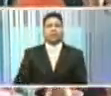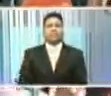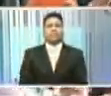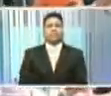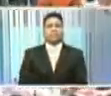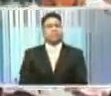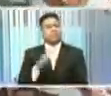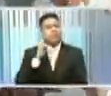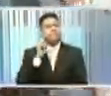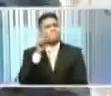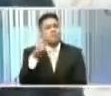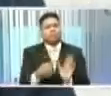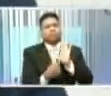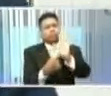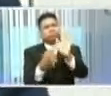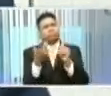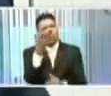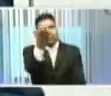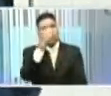Fíjense ustedes,